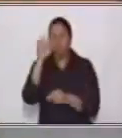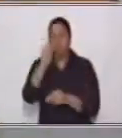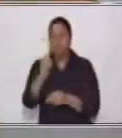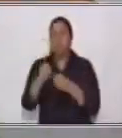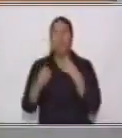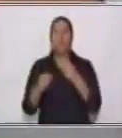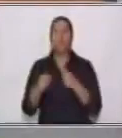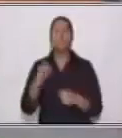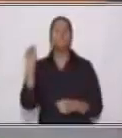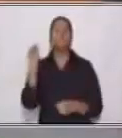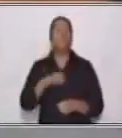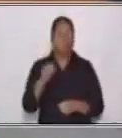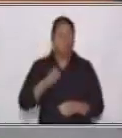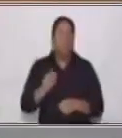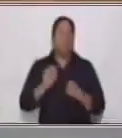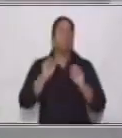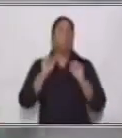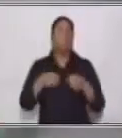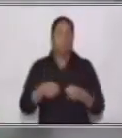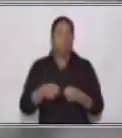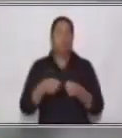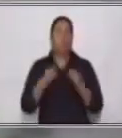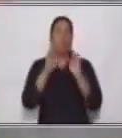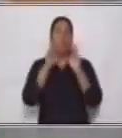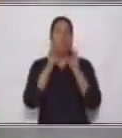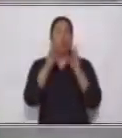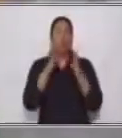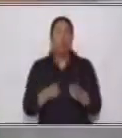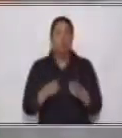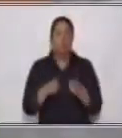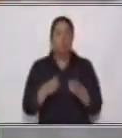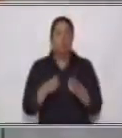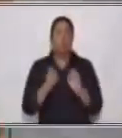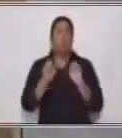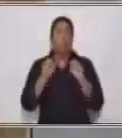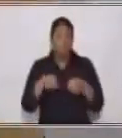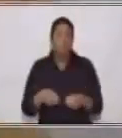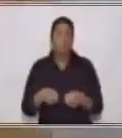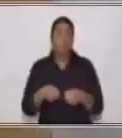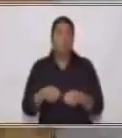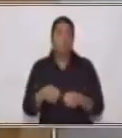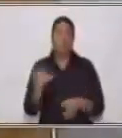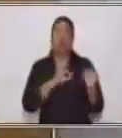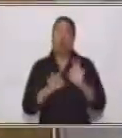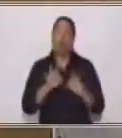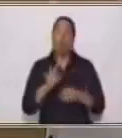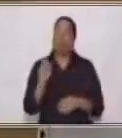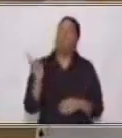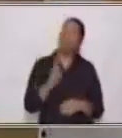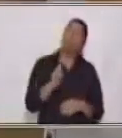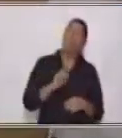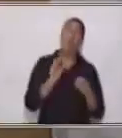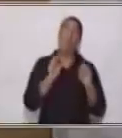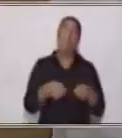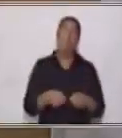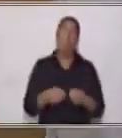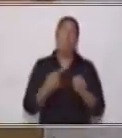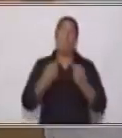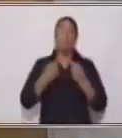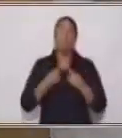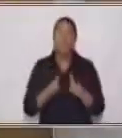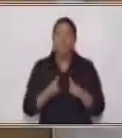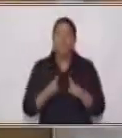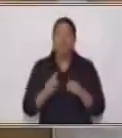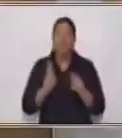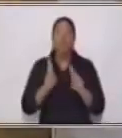humano puede desarrollar esos anticuerpos o no, pero todo saldrá a partir de los hechos que se